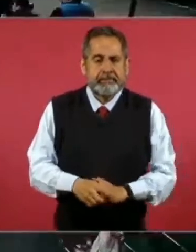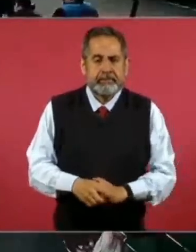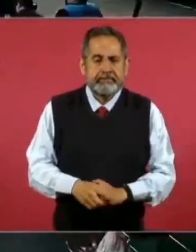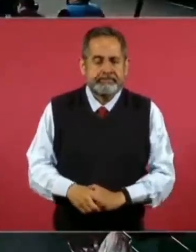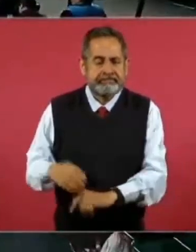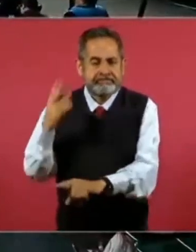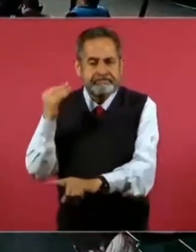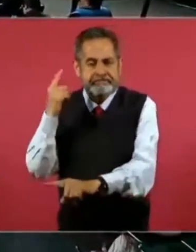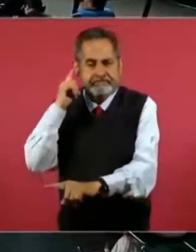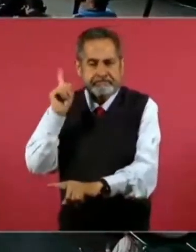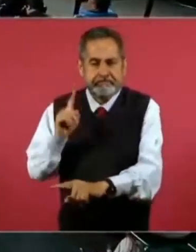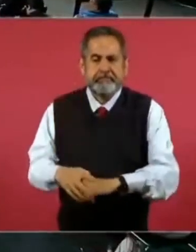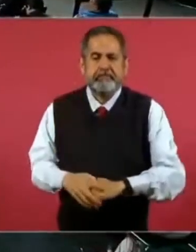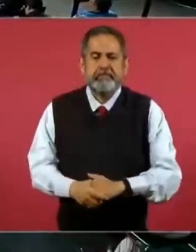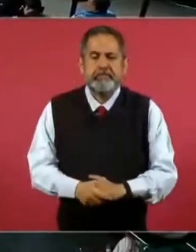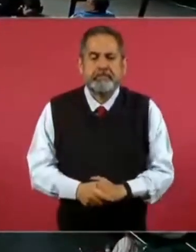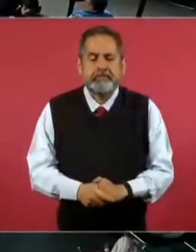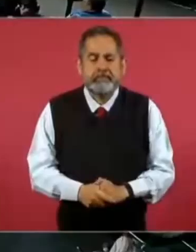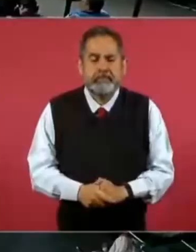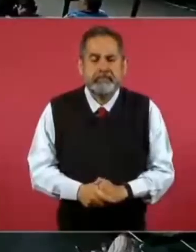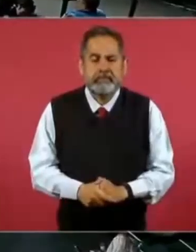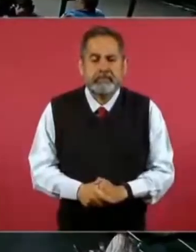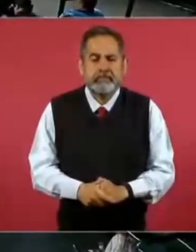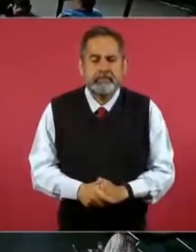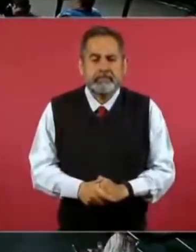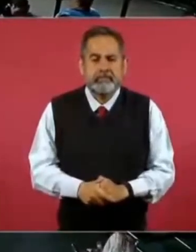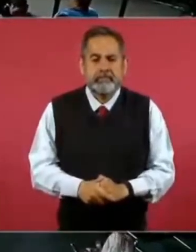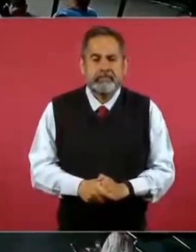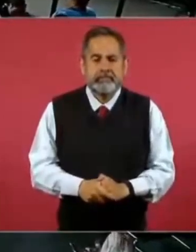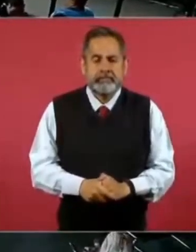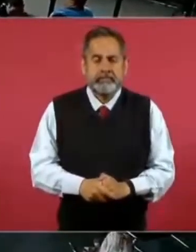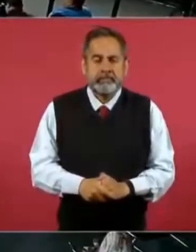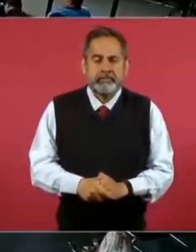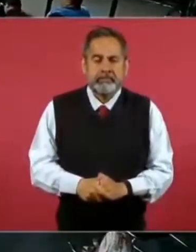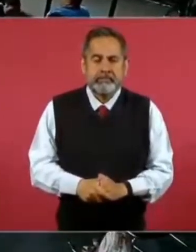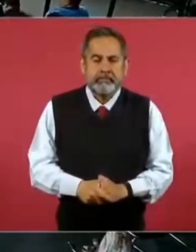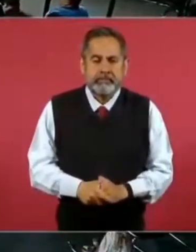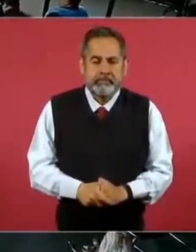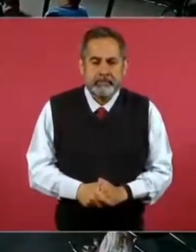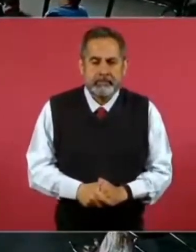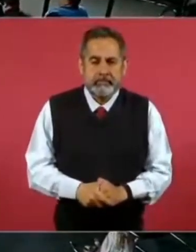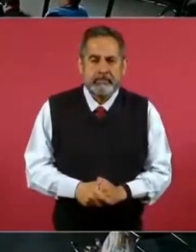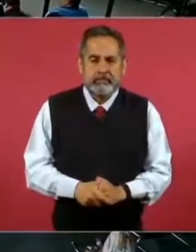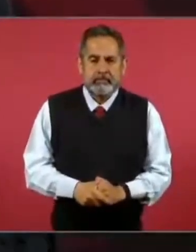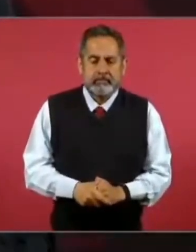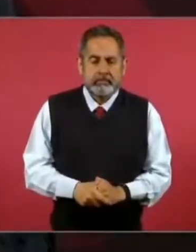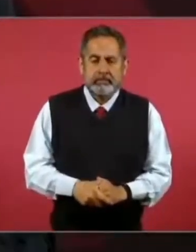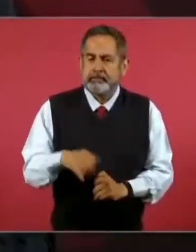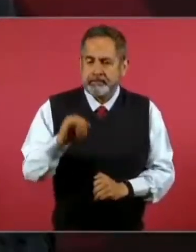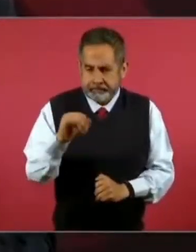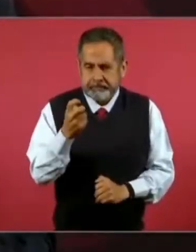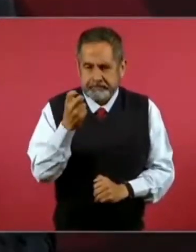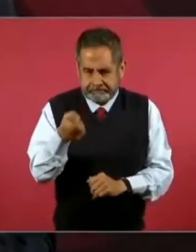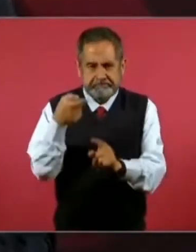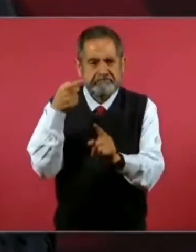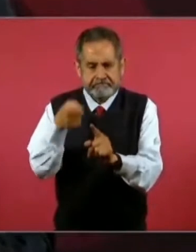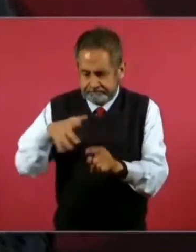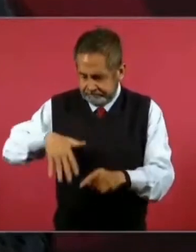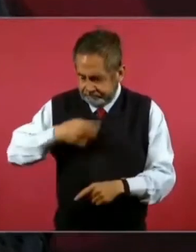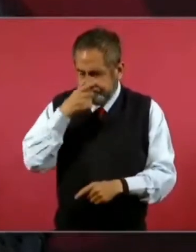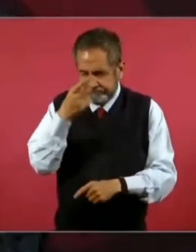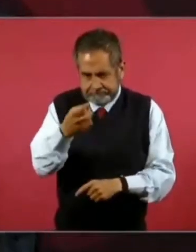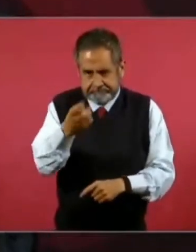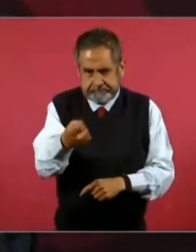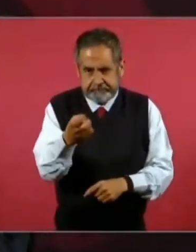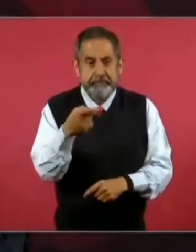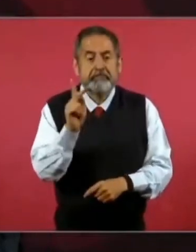Mexicano de Negocios que se evite una representación proporcionada en el Congreso. Sí, a eso me refiero,